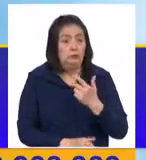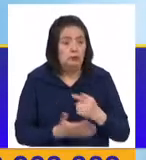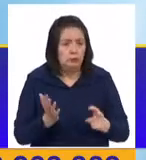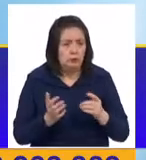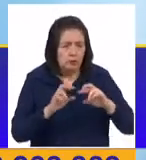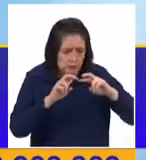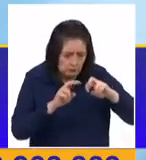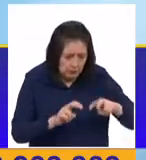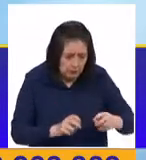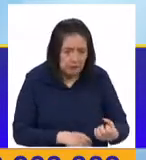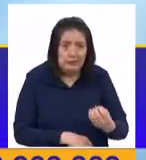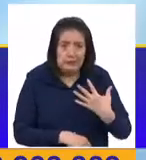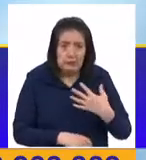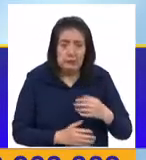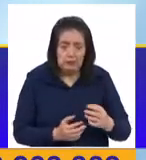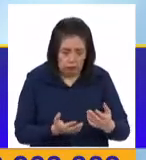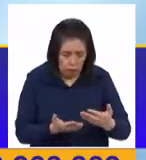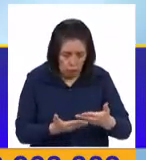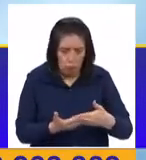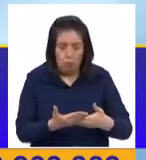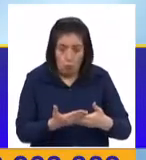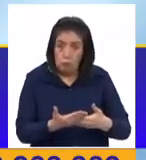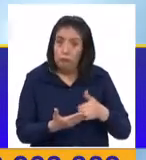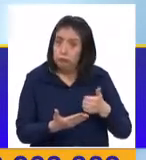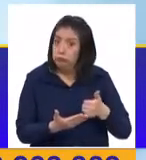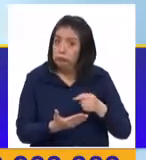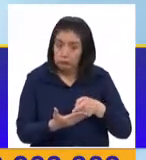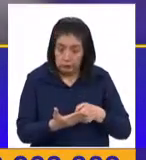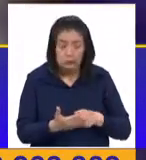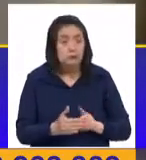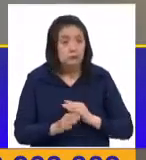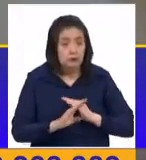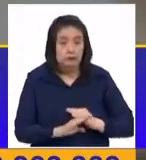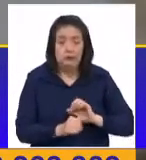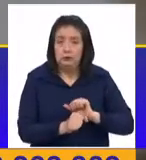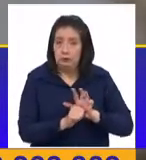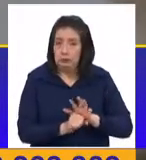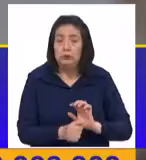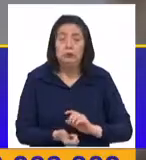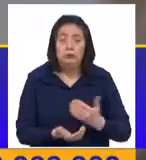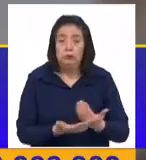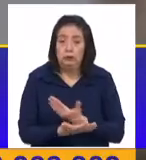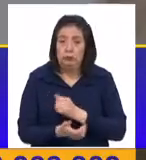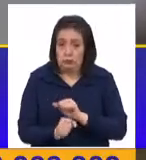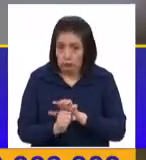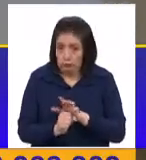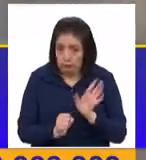un estudio arrojara resultados prometedores para combatir al coronavirus y sus variantes.